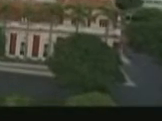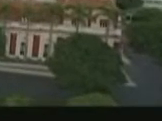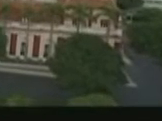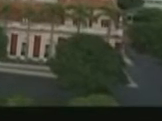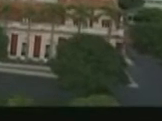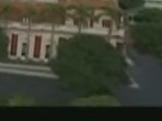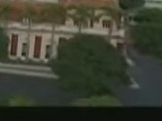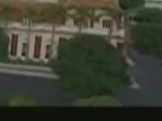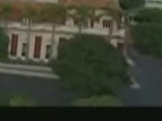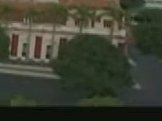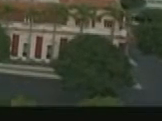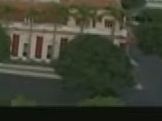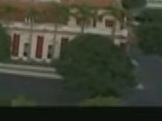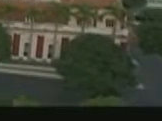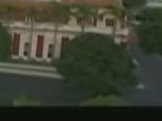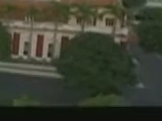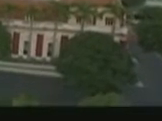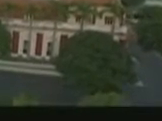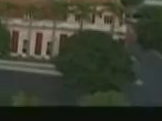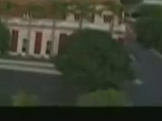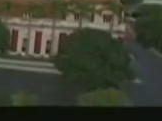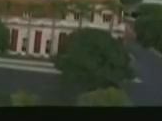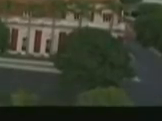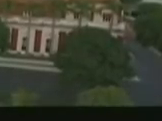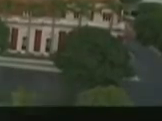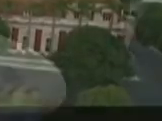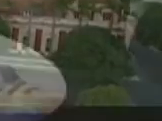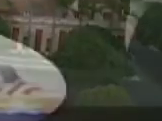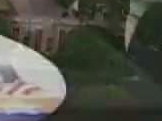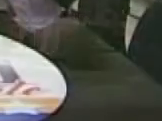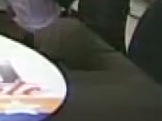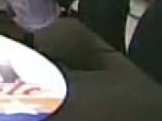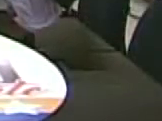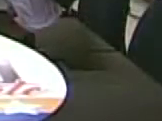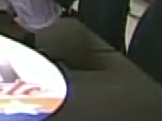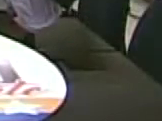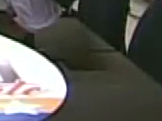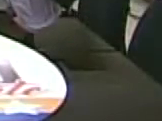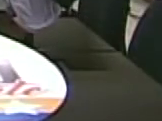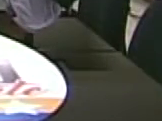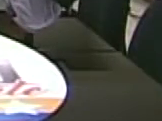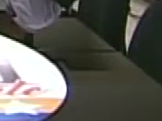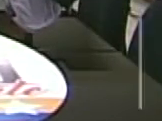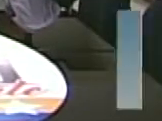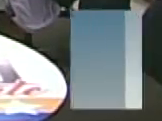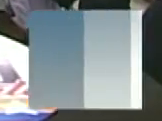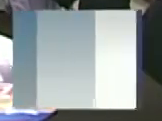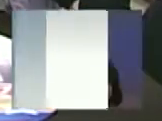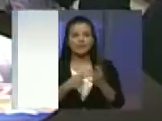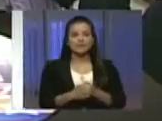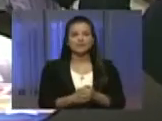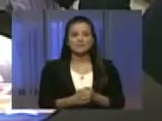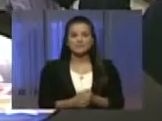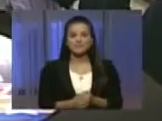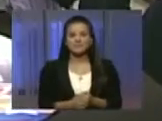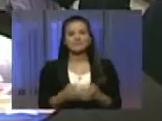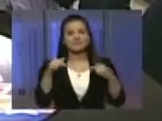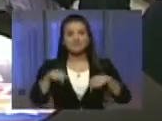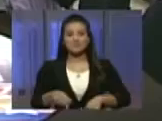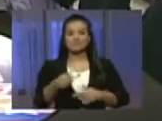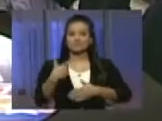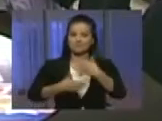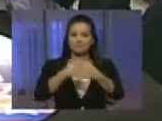a 63 rumbo al 69 rumbo al 1000 rumbo al 2000 Aquí vamos